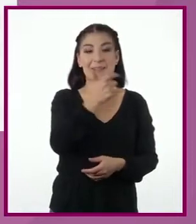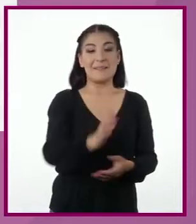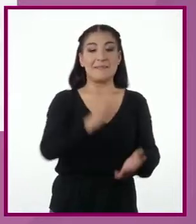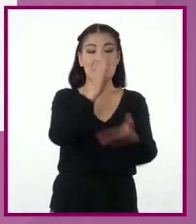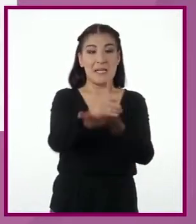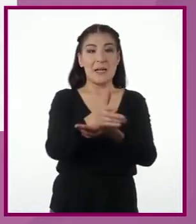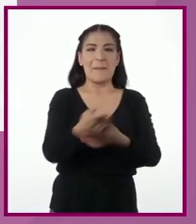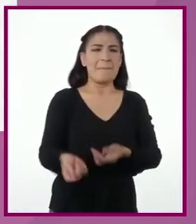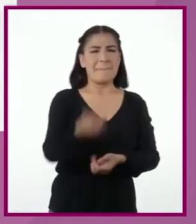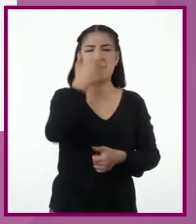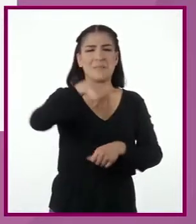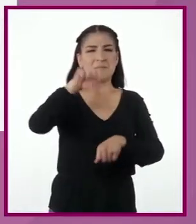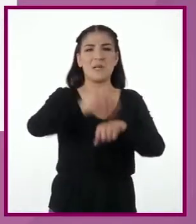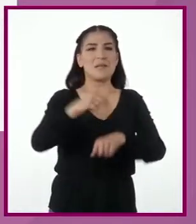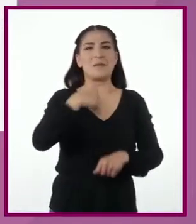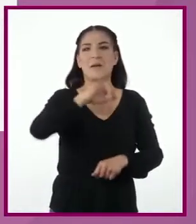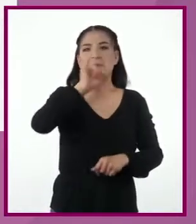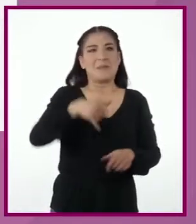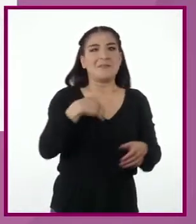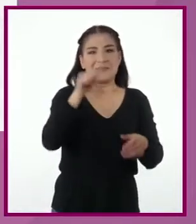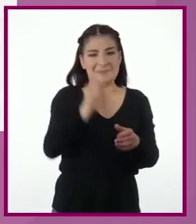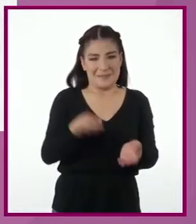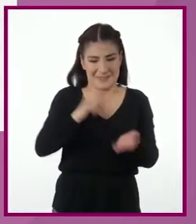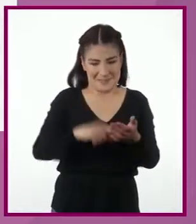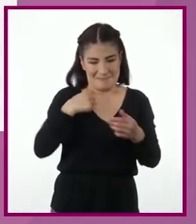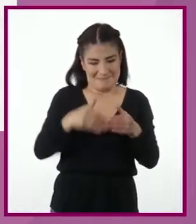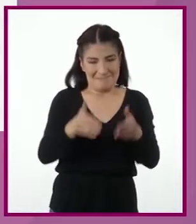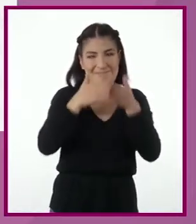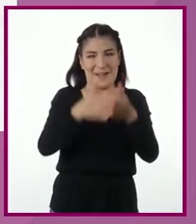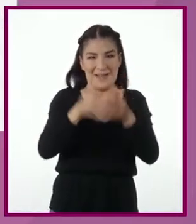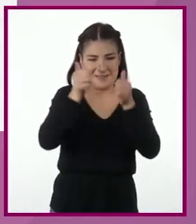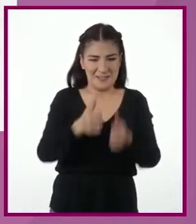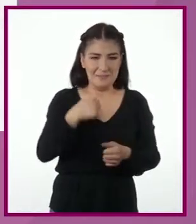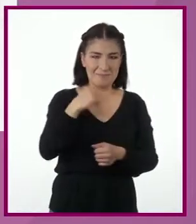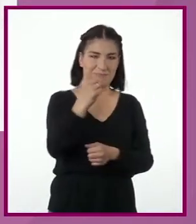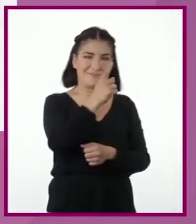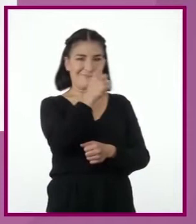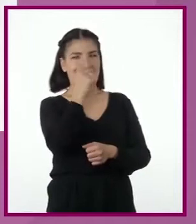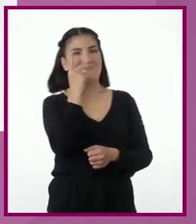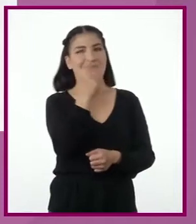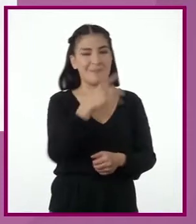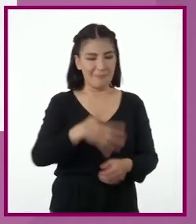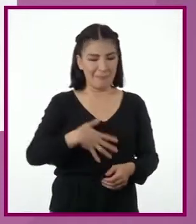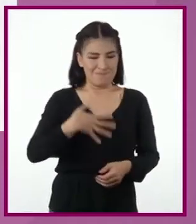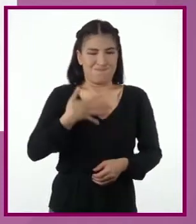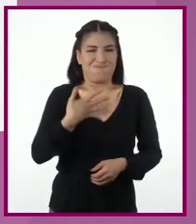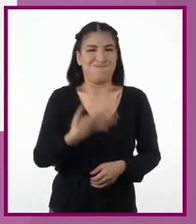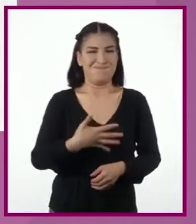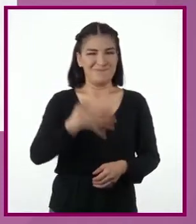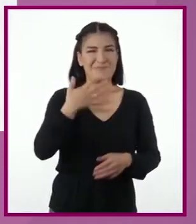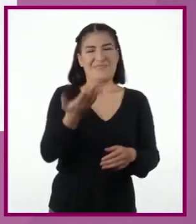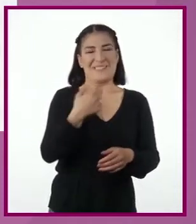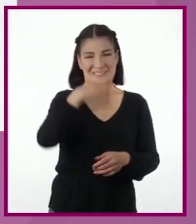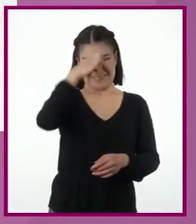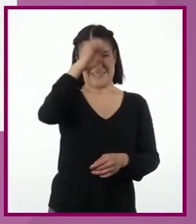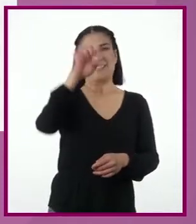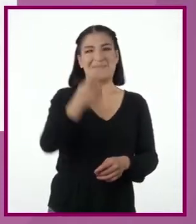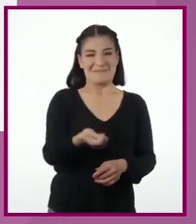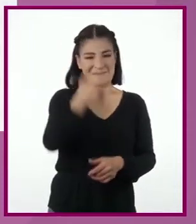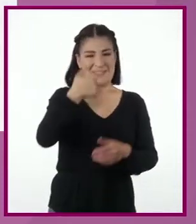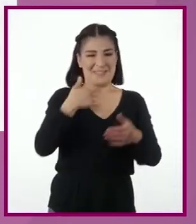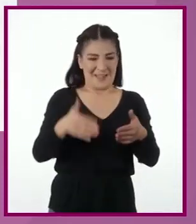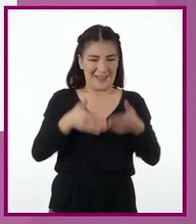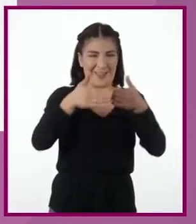primeras semanas no salía de mi camarote, ya que me sentía muy mareado y con náuseas. Esto debido a mi inexperiencia en